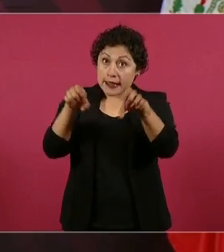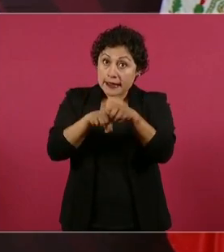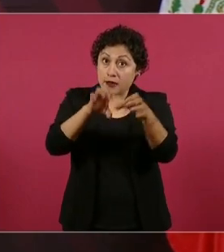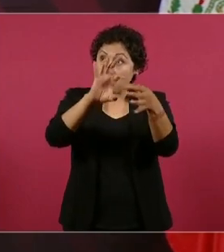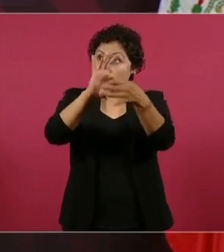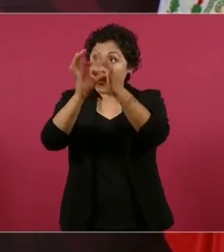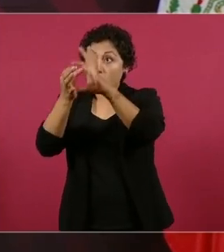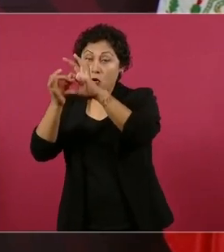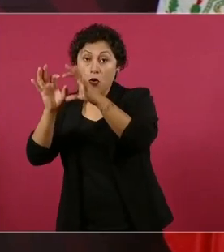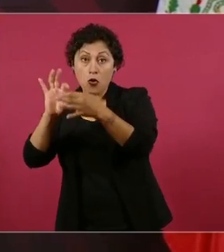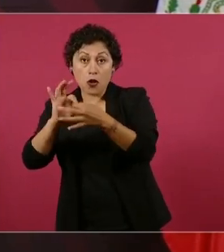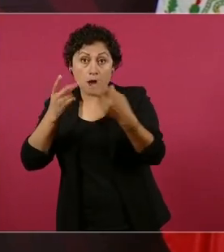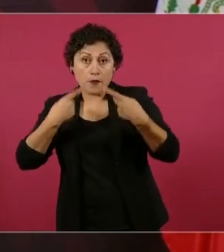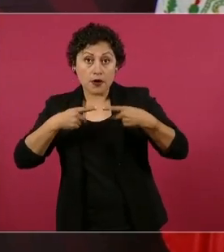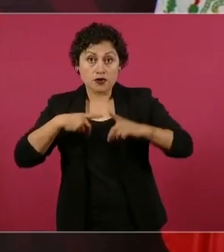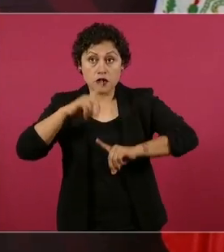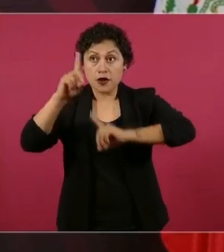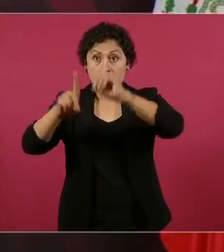de los